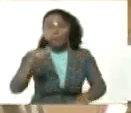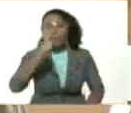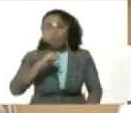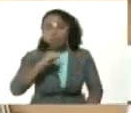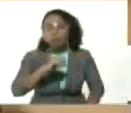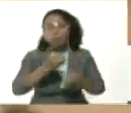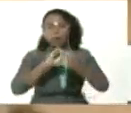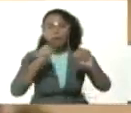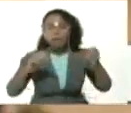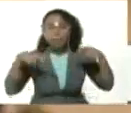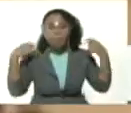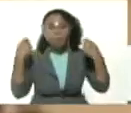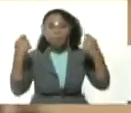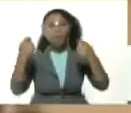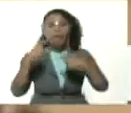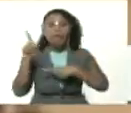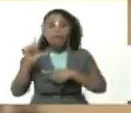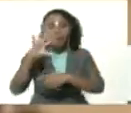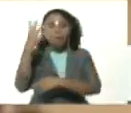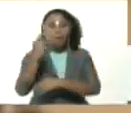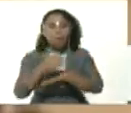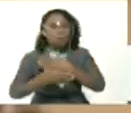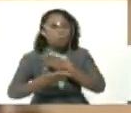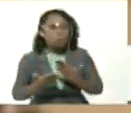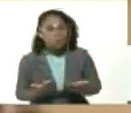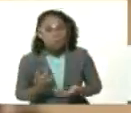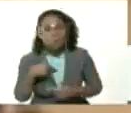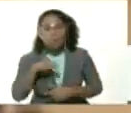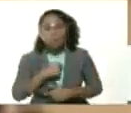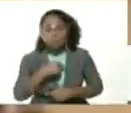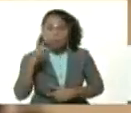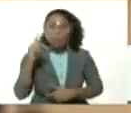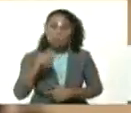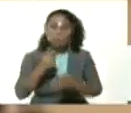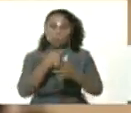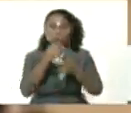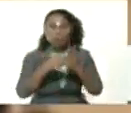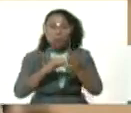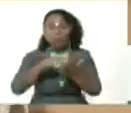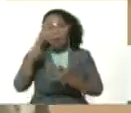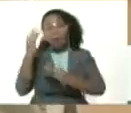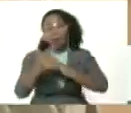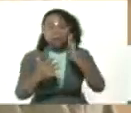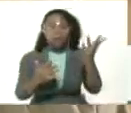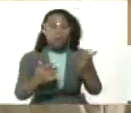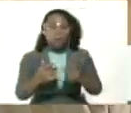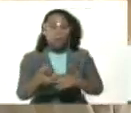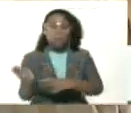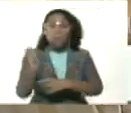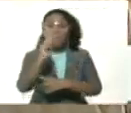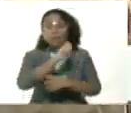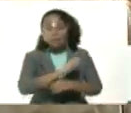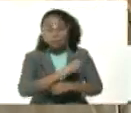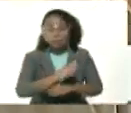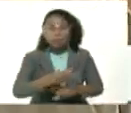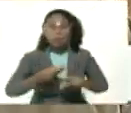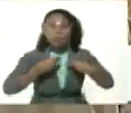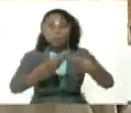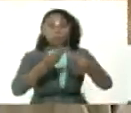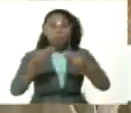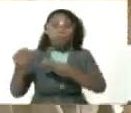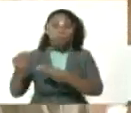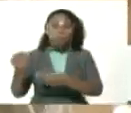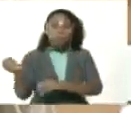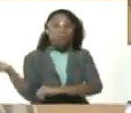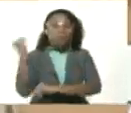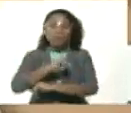organización popular y ha logrado, bueno, yo también lo califico como milagro, distribuir mensualmente, mi comandante en jefe, venciendo